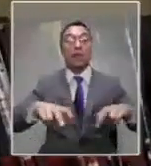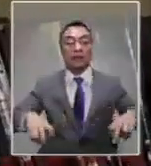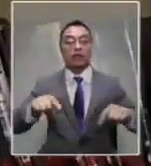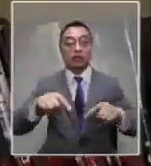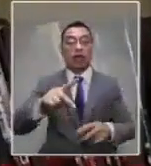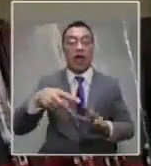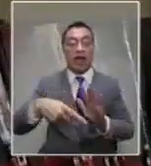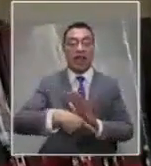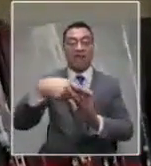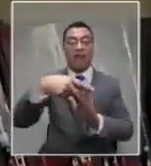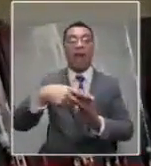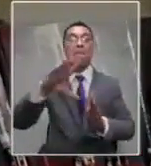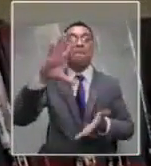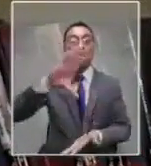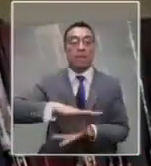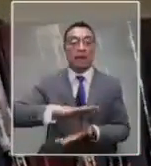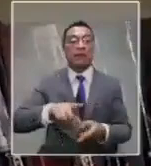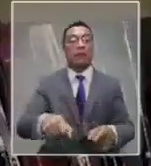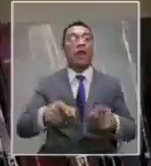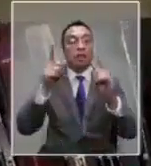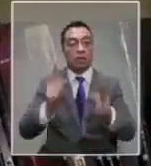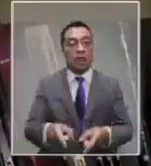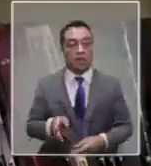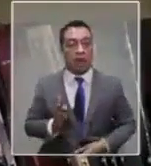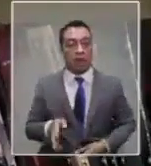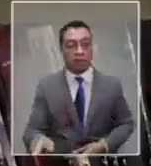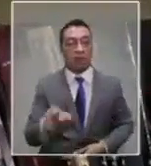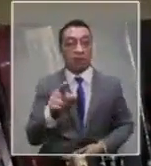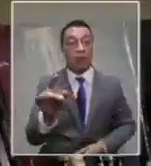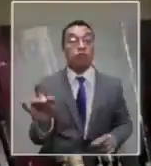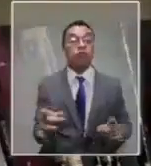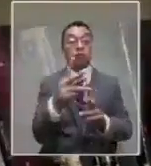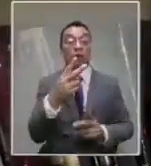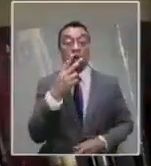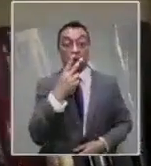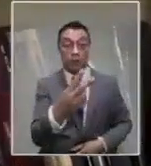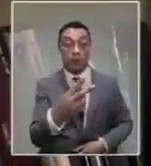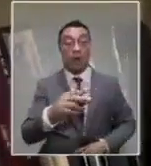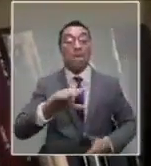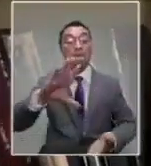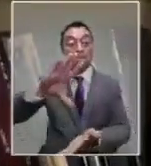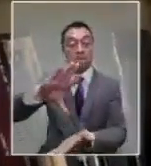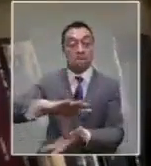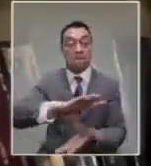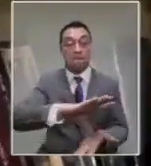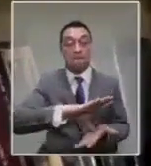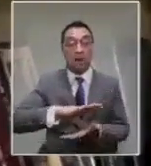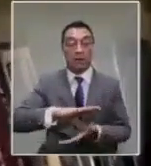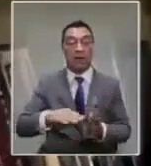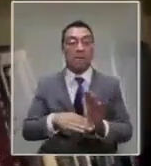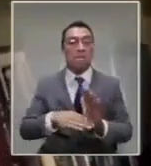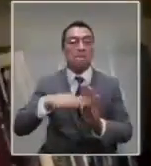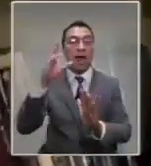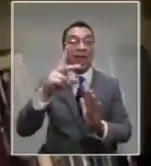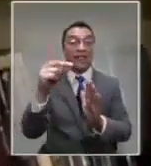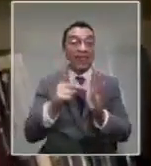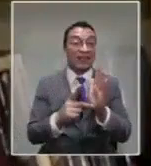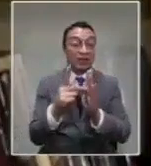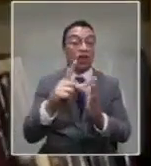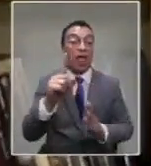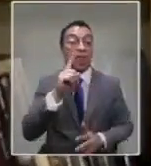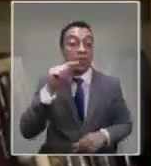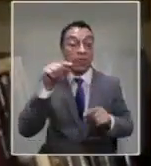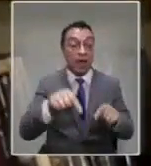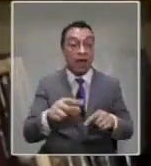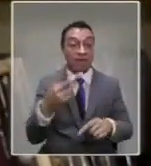a nivel país. Creo que eso debe avanzar. Y si uno ve los países que más desarrollo han tenido en los